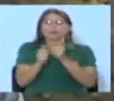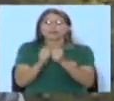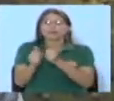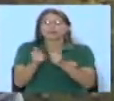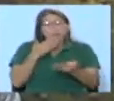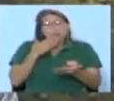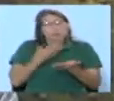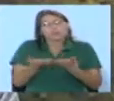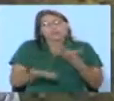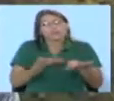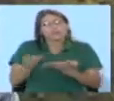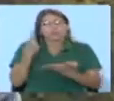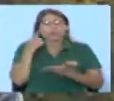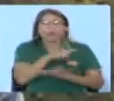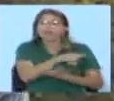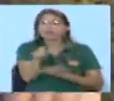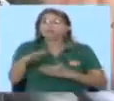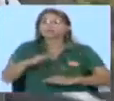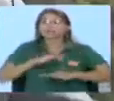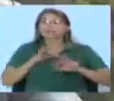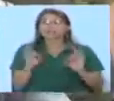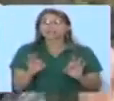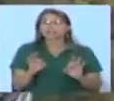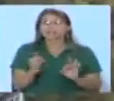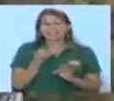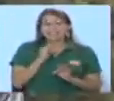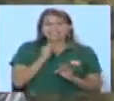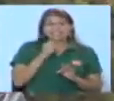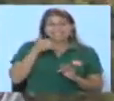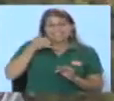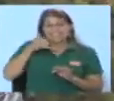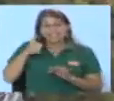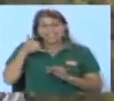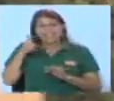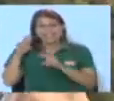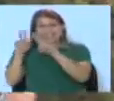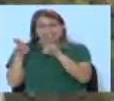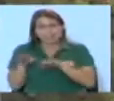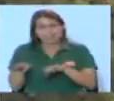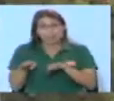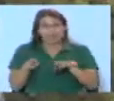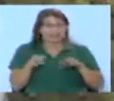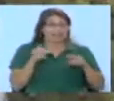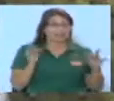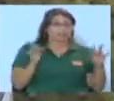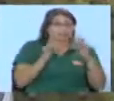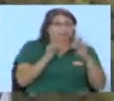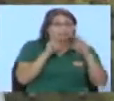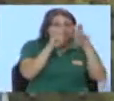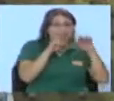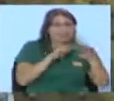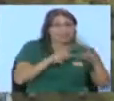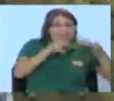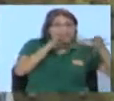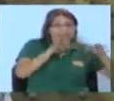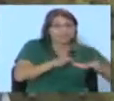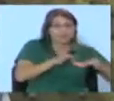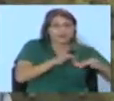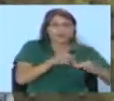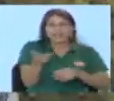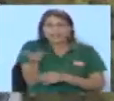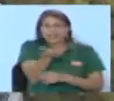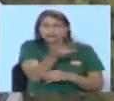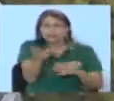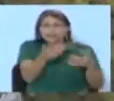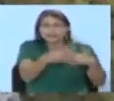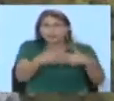usuarios satisfechos. Si yo no complemento el internet móvil con el internet fijo, que los tres operadores lo tienen, sí, entonces básicamente, y con un